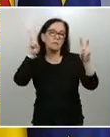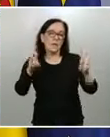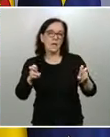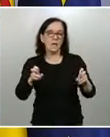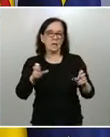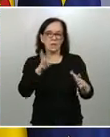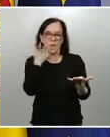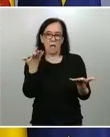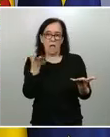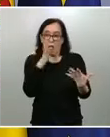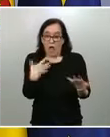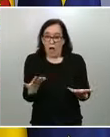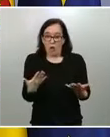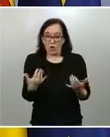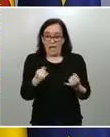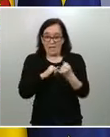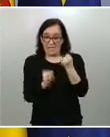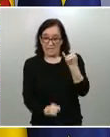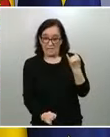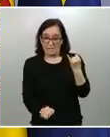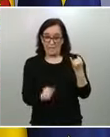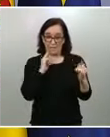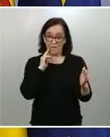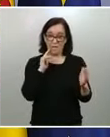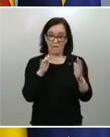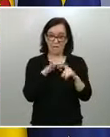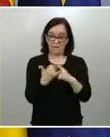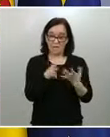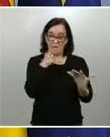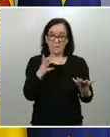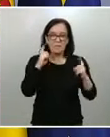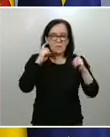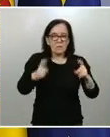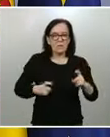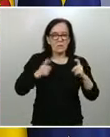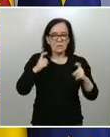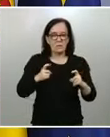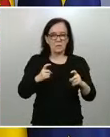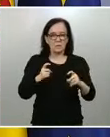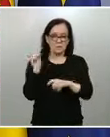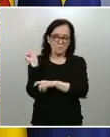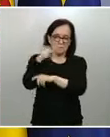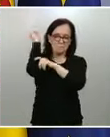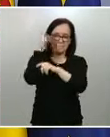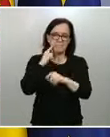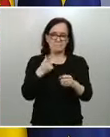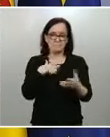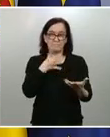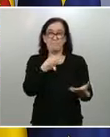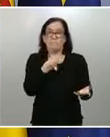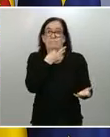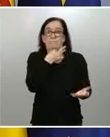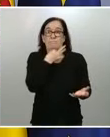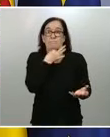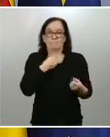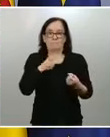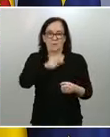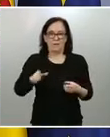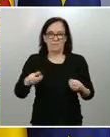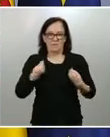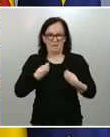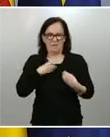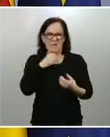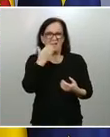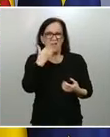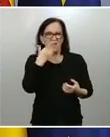ahora en el momento en que estamos intentando combatir un frente que angustia la vida de las personas creen que alguien es un momento